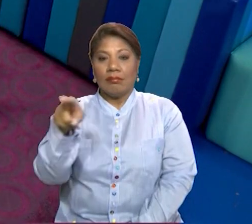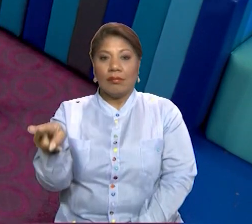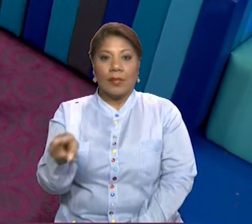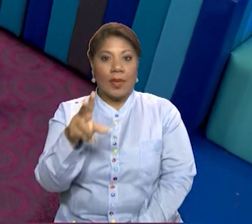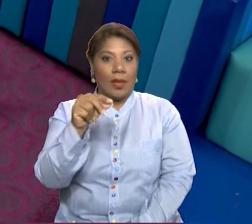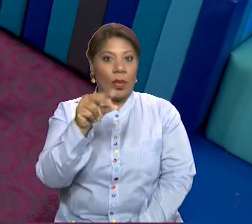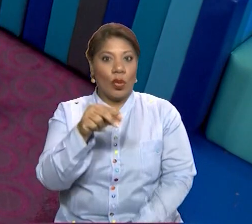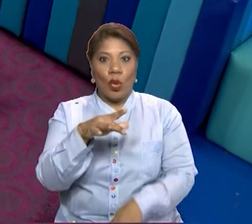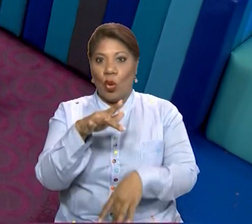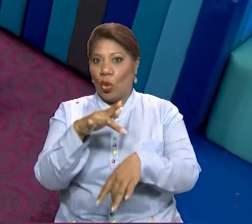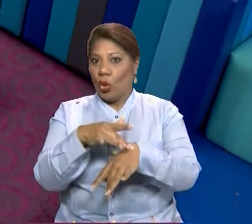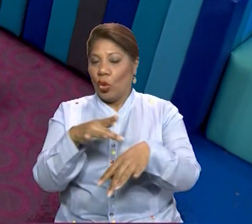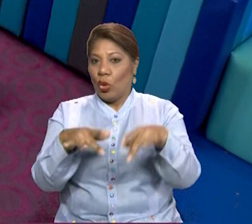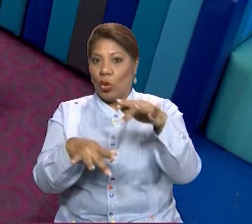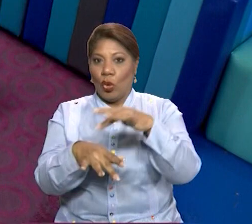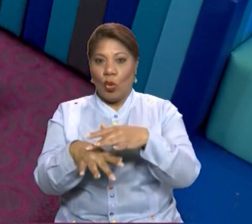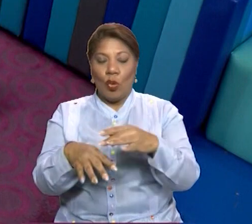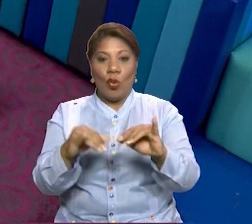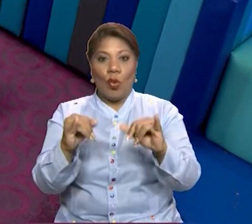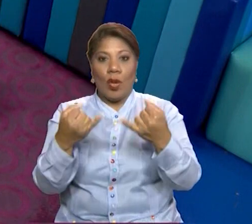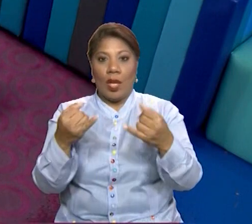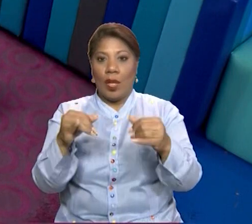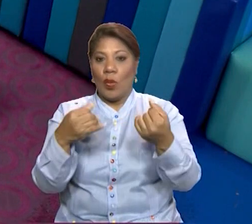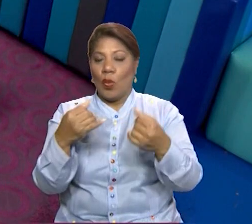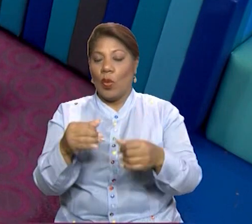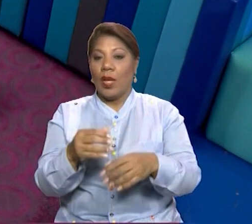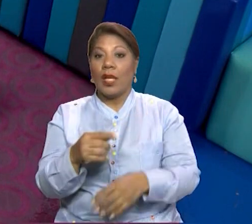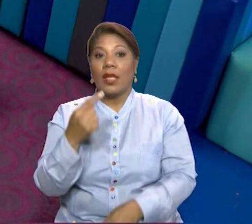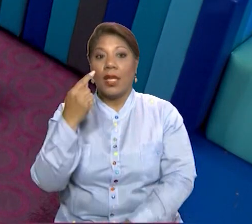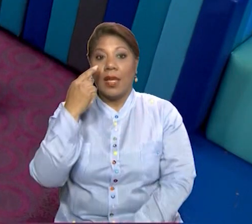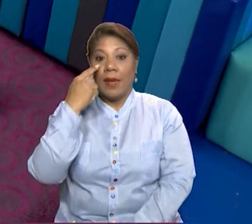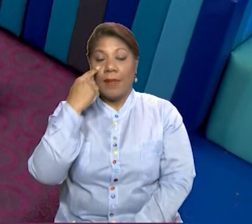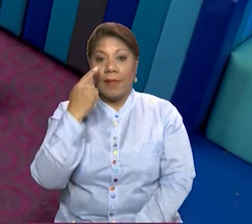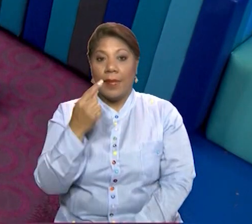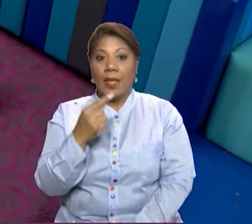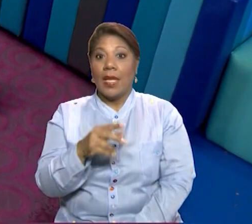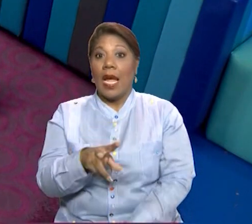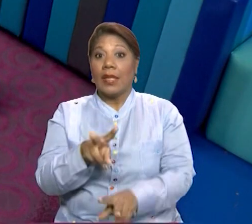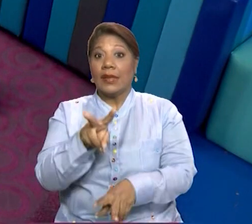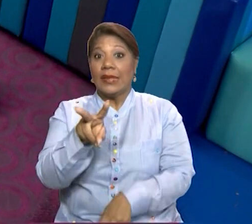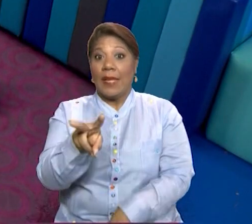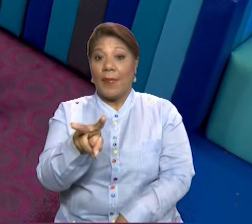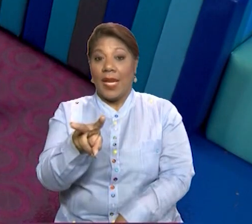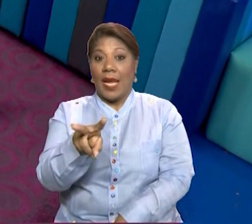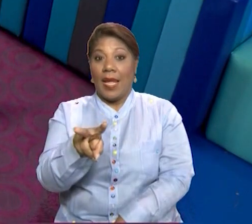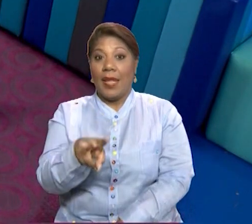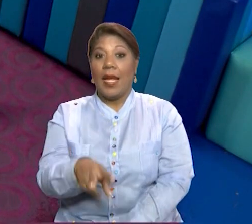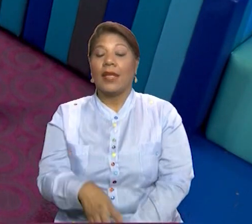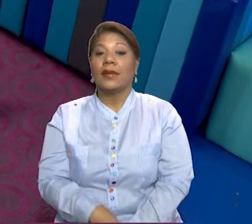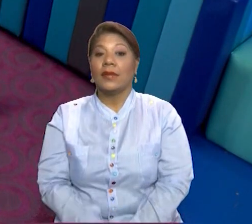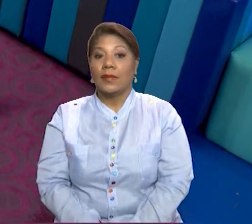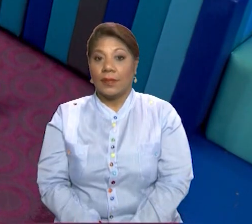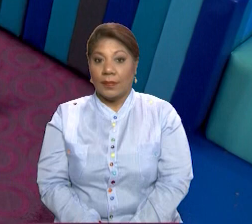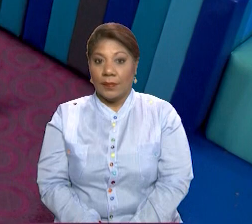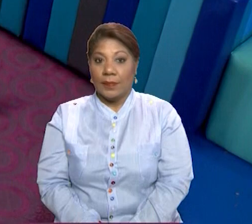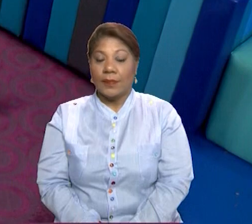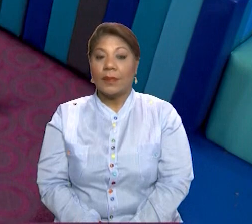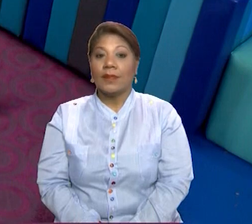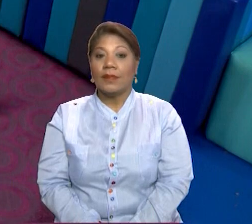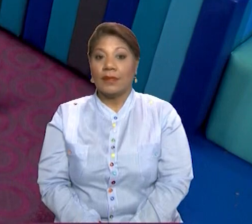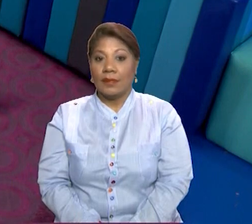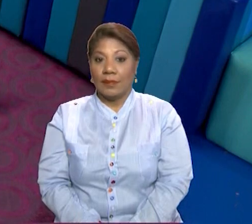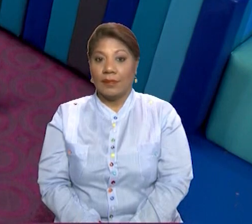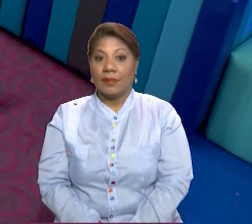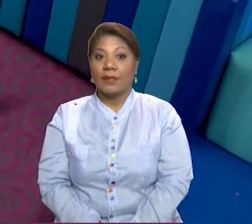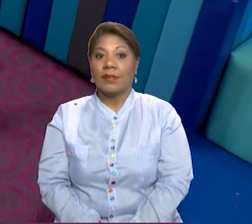Así que ahora vamos a hacerlo alternado, pero con las piernas separadas. Vamos a hacerlo aquí. Tengo mis piernas separadas y hago